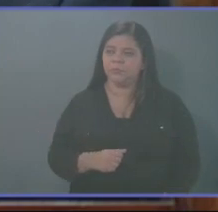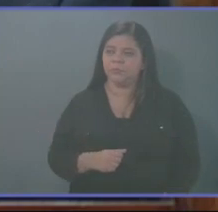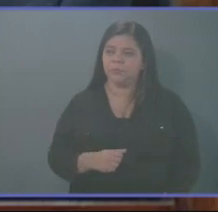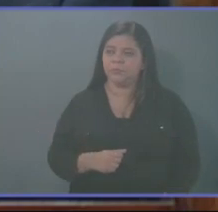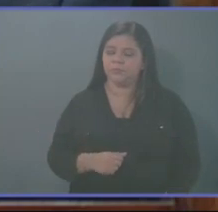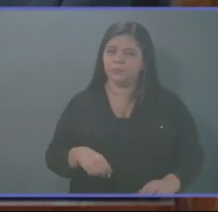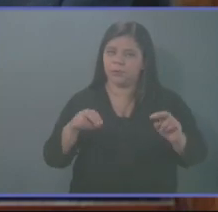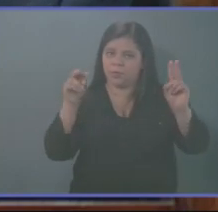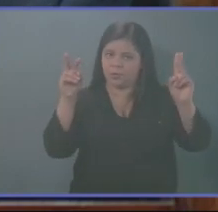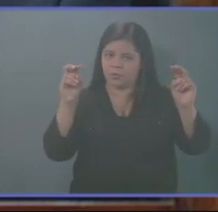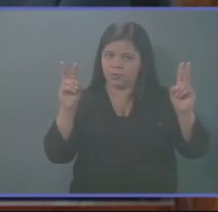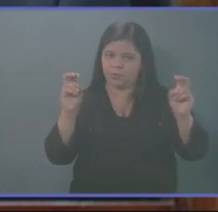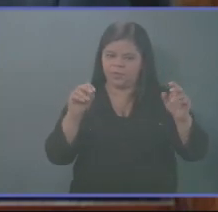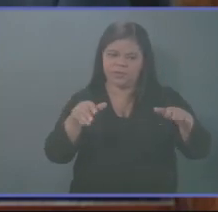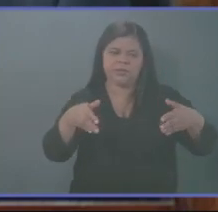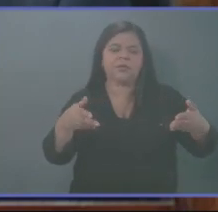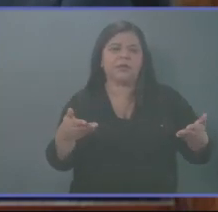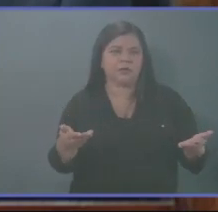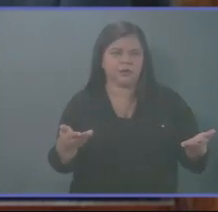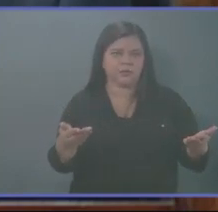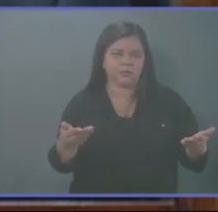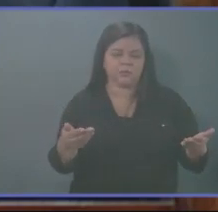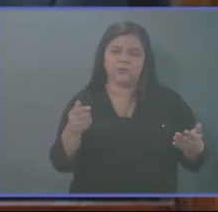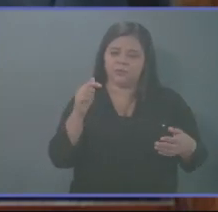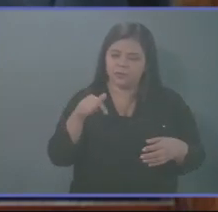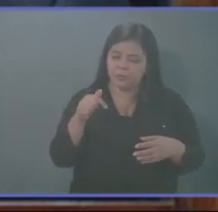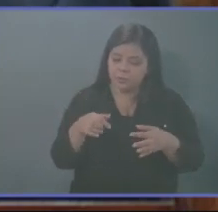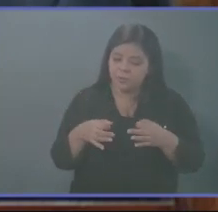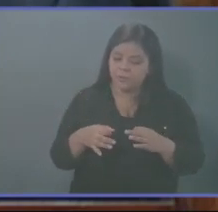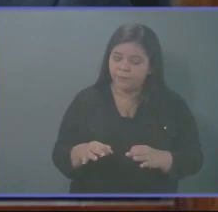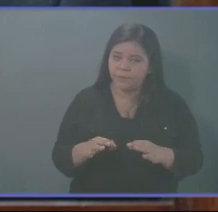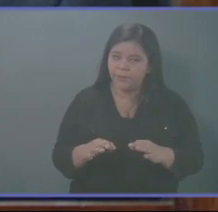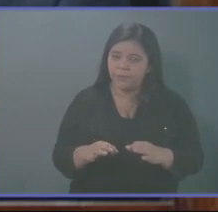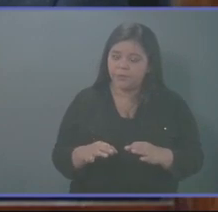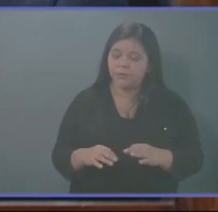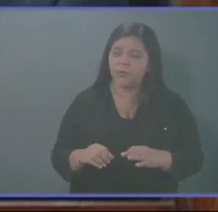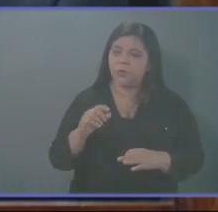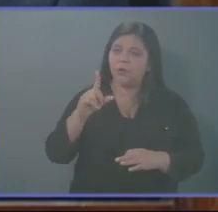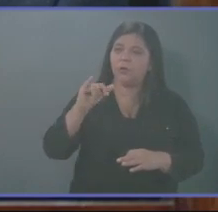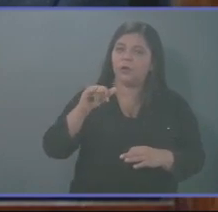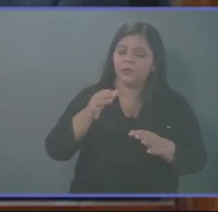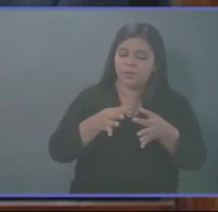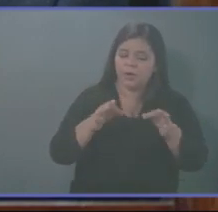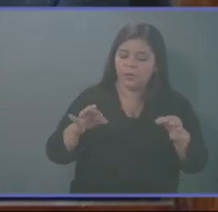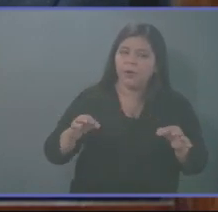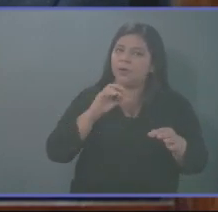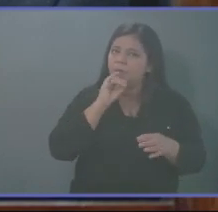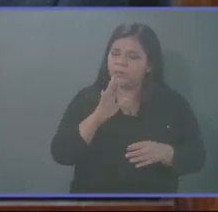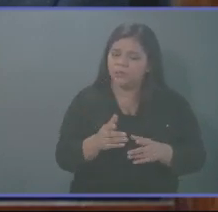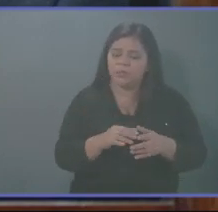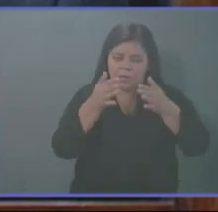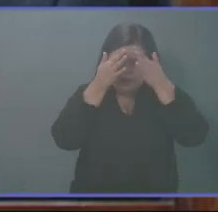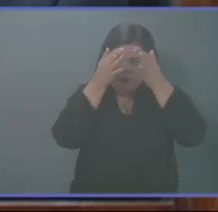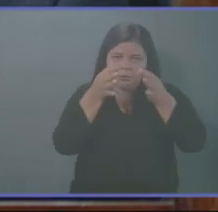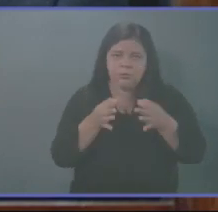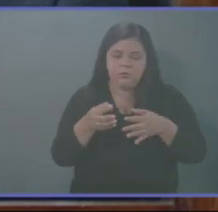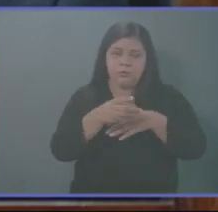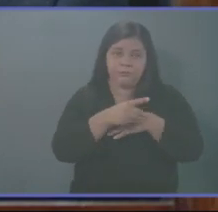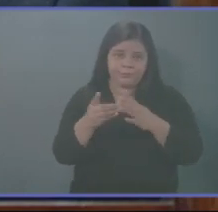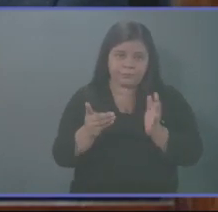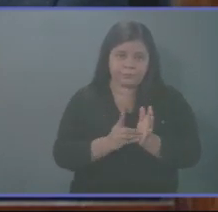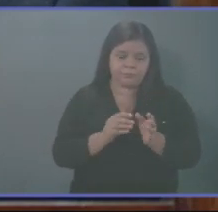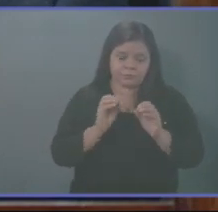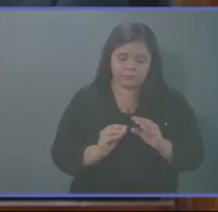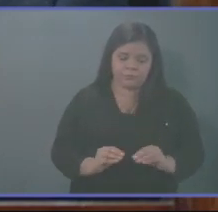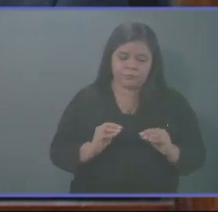entre comillas, el que. De esta formulación lingüística podemos concluir que la voluntad del legislador salvadoreño al elaborar